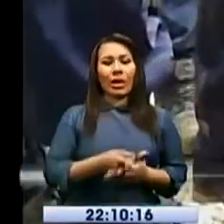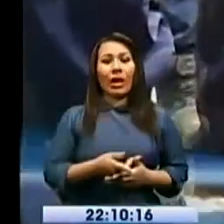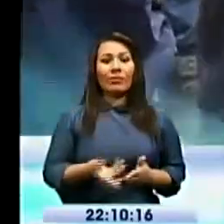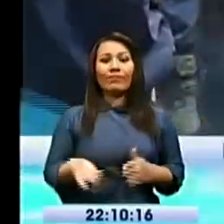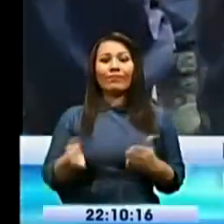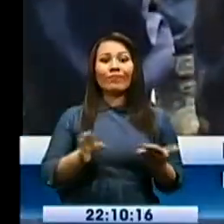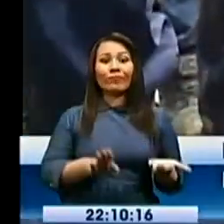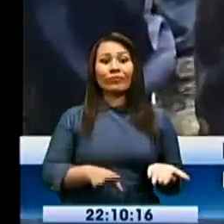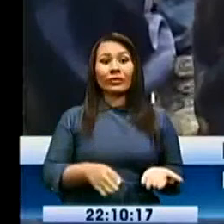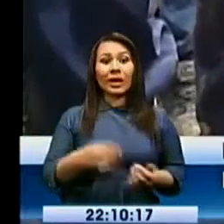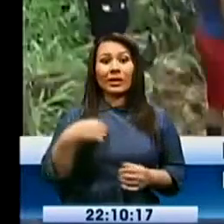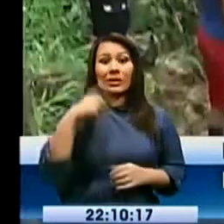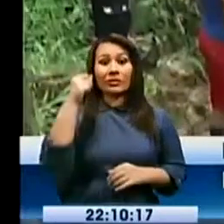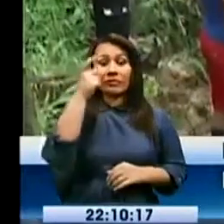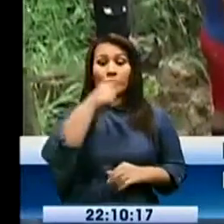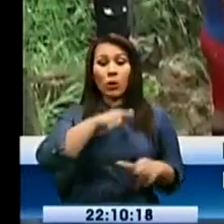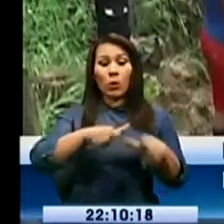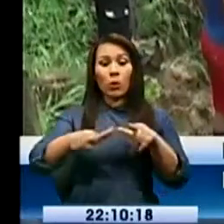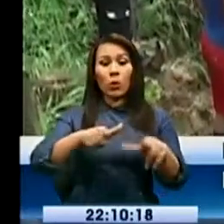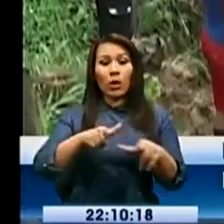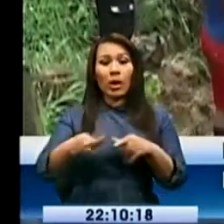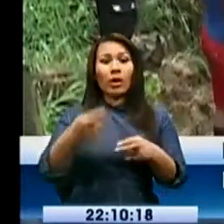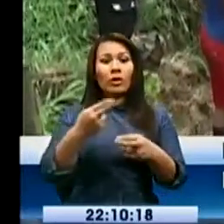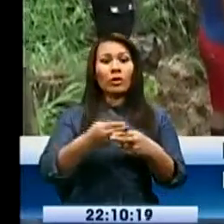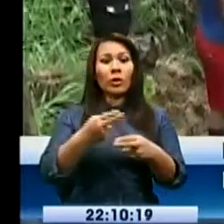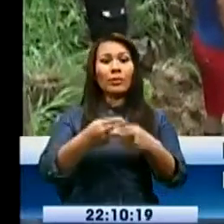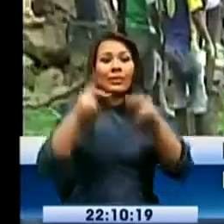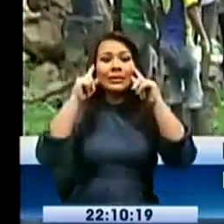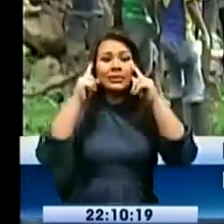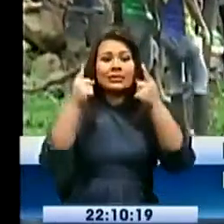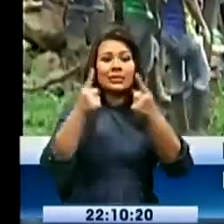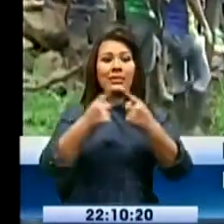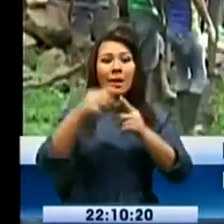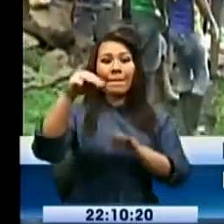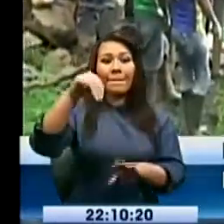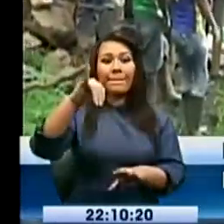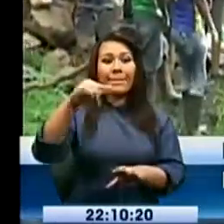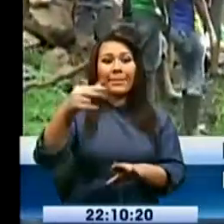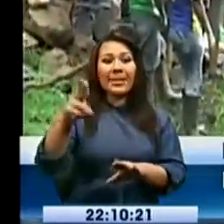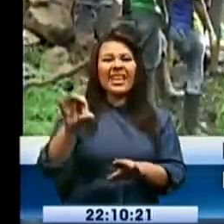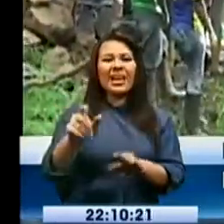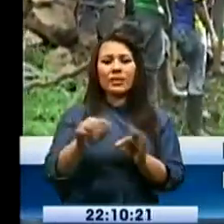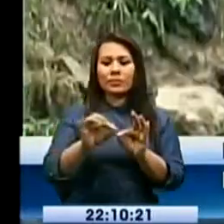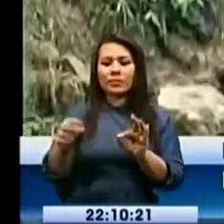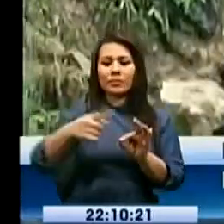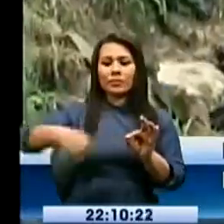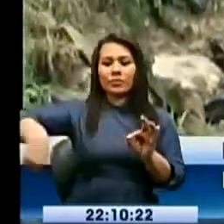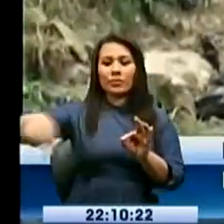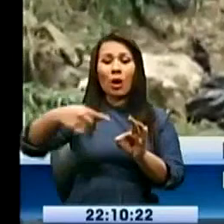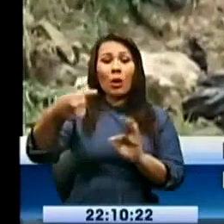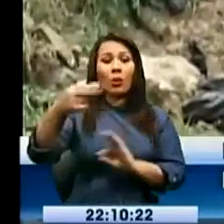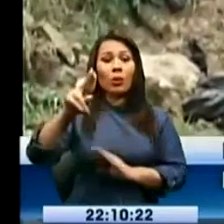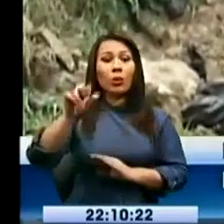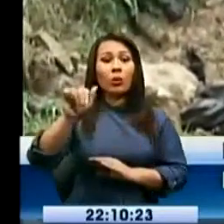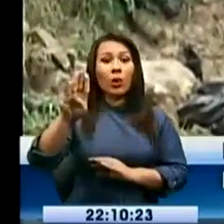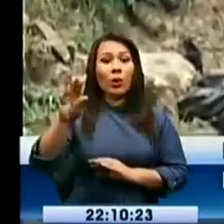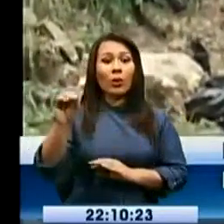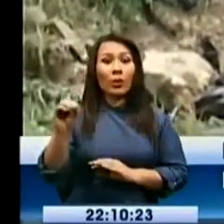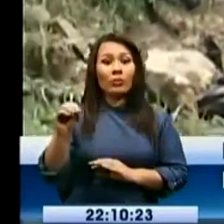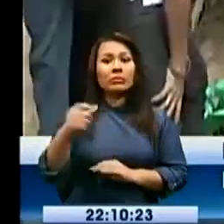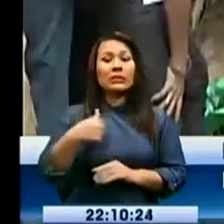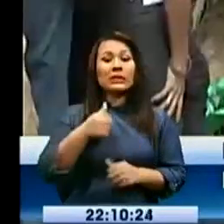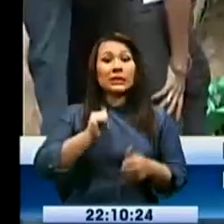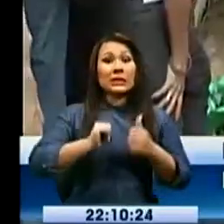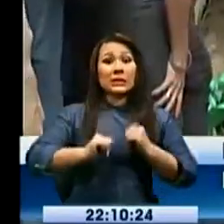tragedia ocurrió en el sitio Los Ríos de la parroquia San Miguel de Brasil del cantón El Guabo. A decir de trabajadores de la zona, el mal tiempo